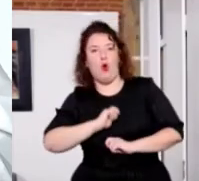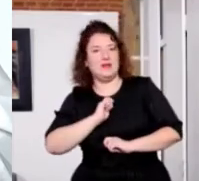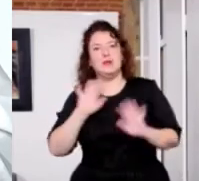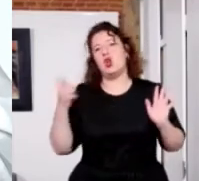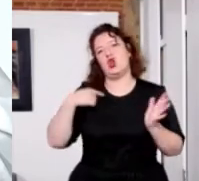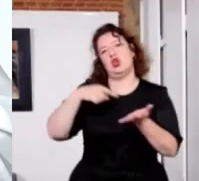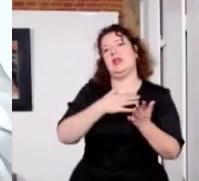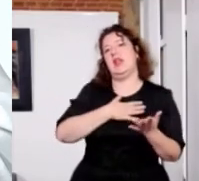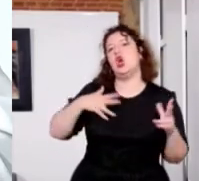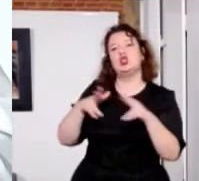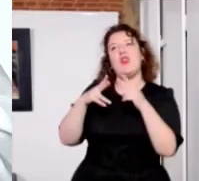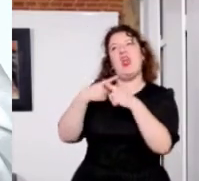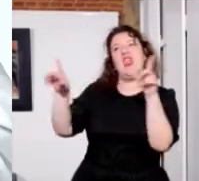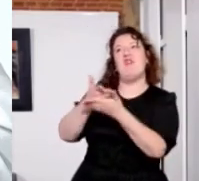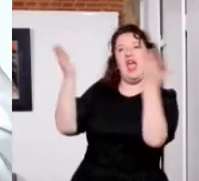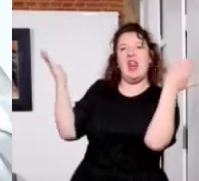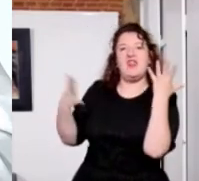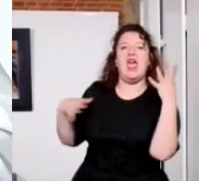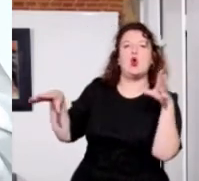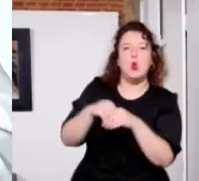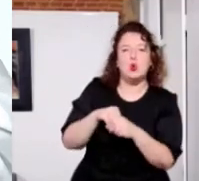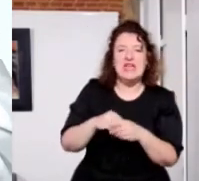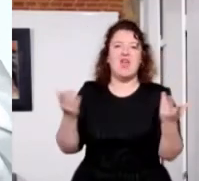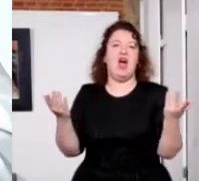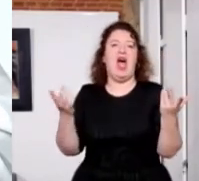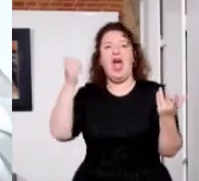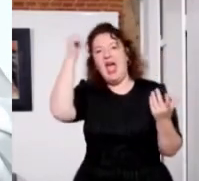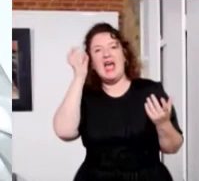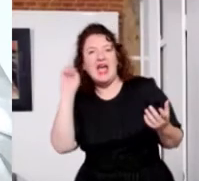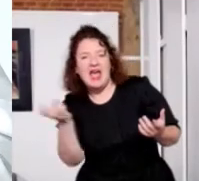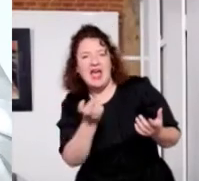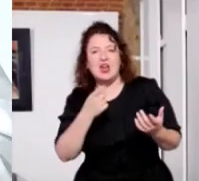reclamábamos una sociedad diferencial, inclusiva, con el género, con...